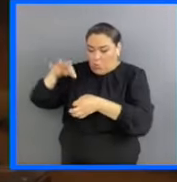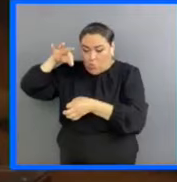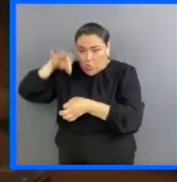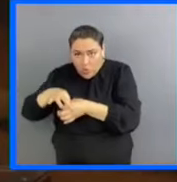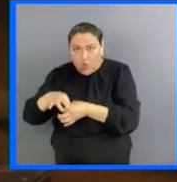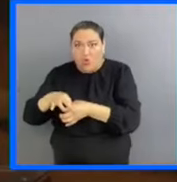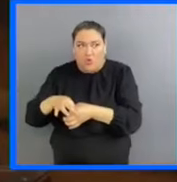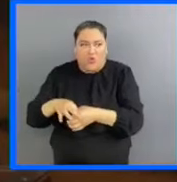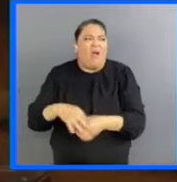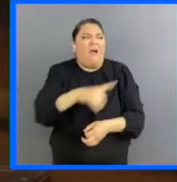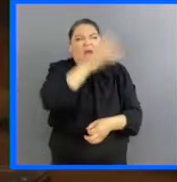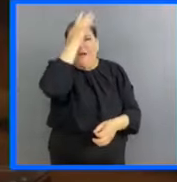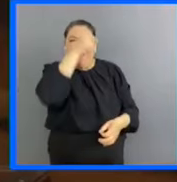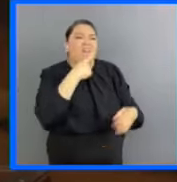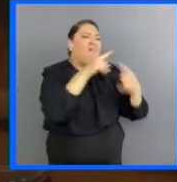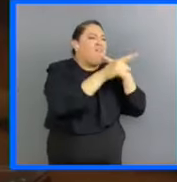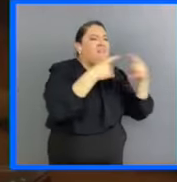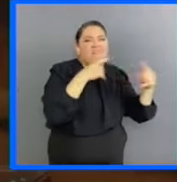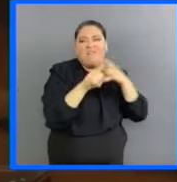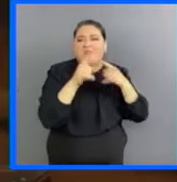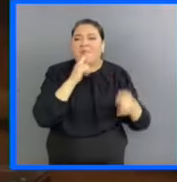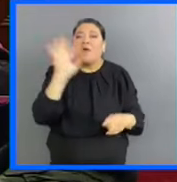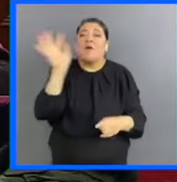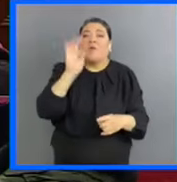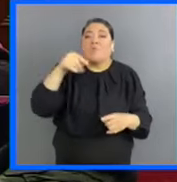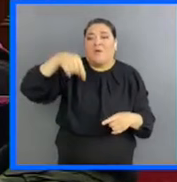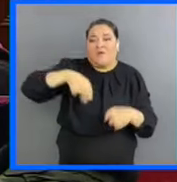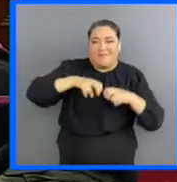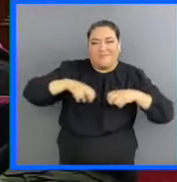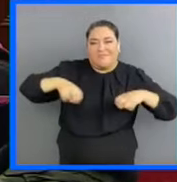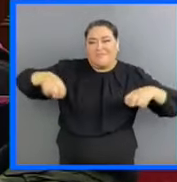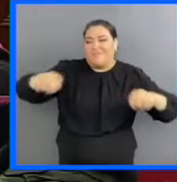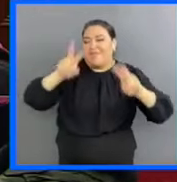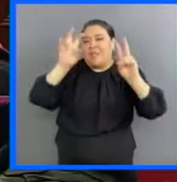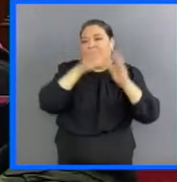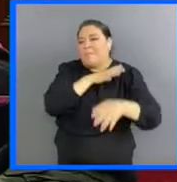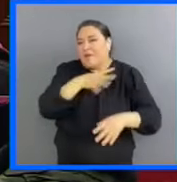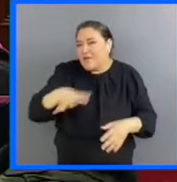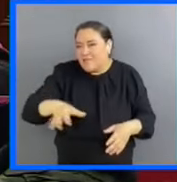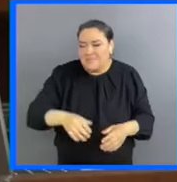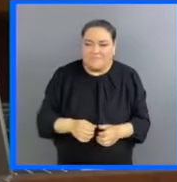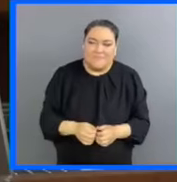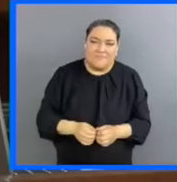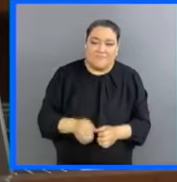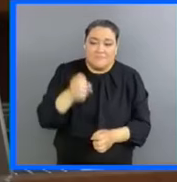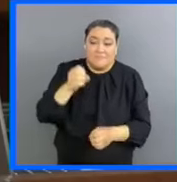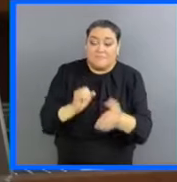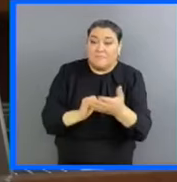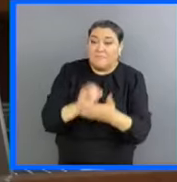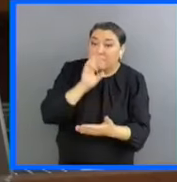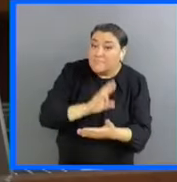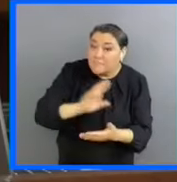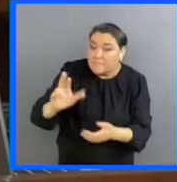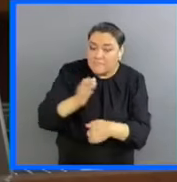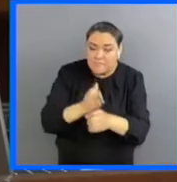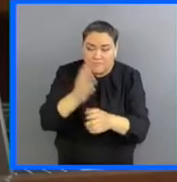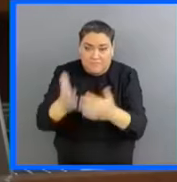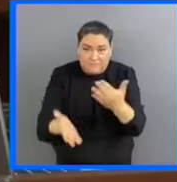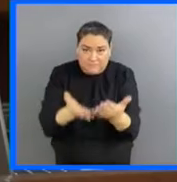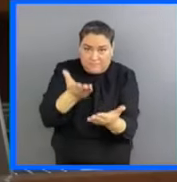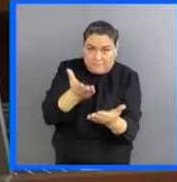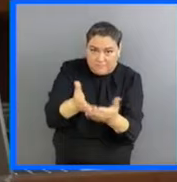votación de este órgano colegiado en todos los asuntos. La resolución que se emita en el recurso de